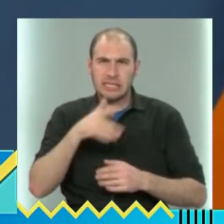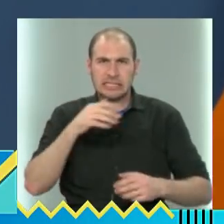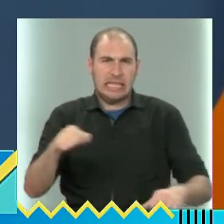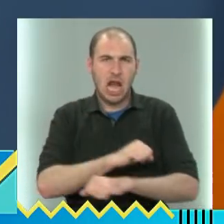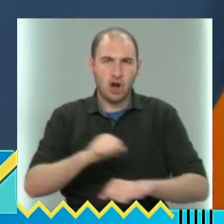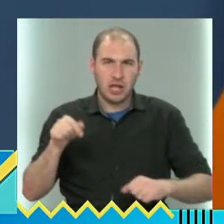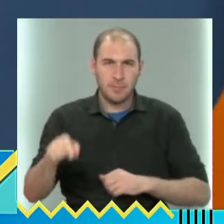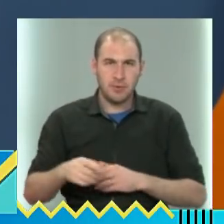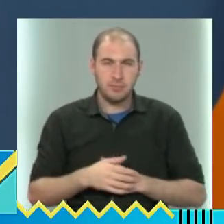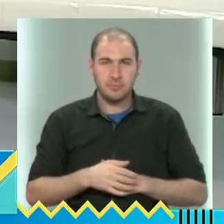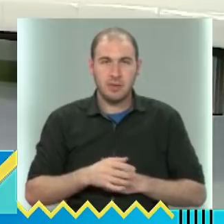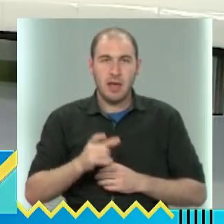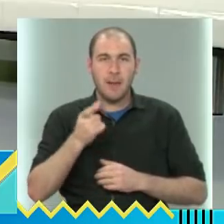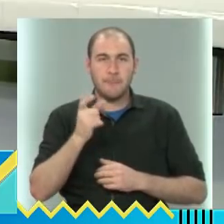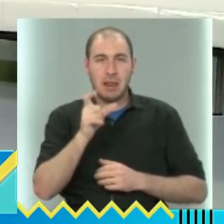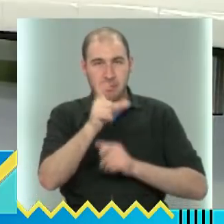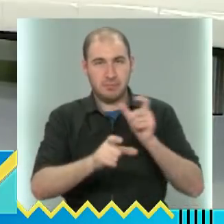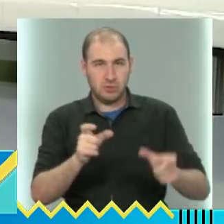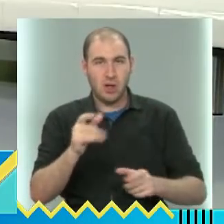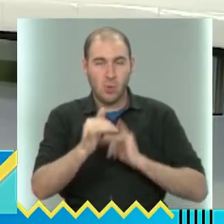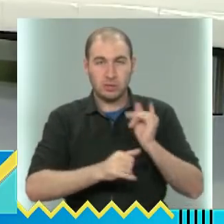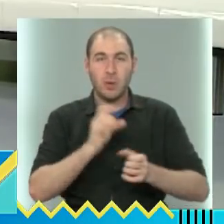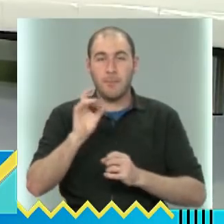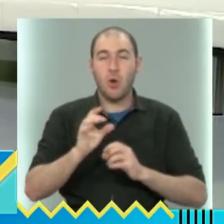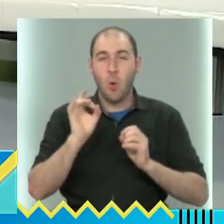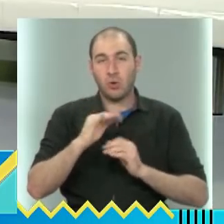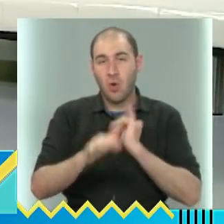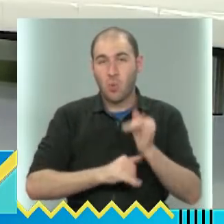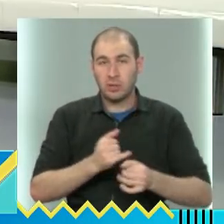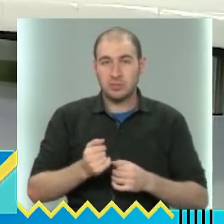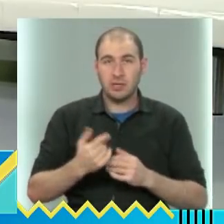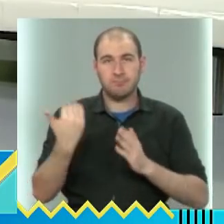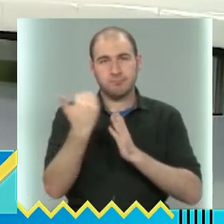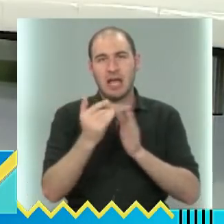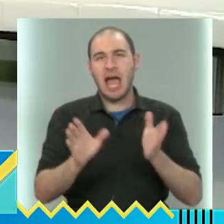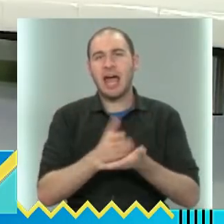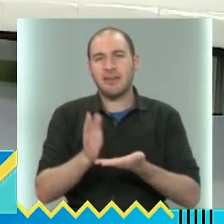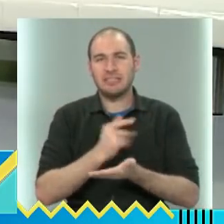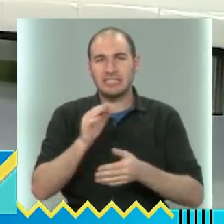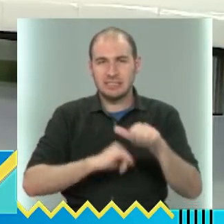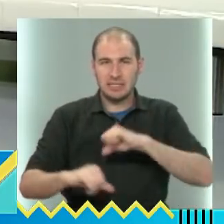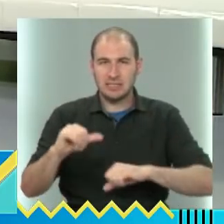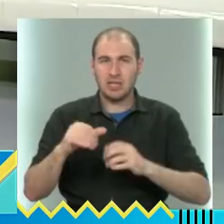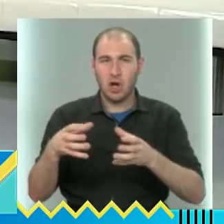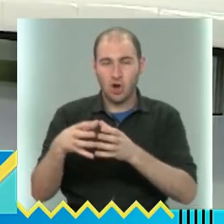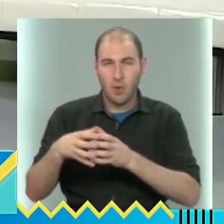terrorismo, palabras de funcionarios, por simplemente mencionar lo que numerosas revistas científicas y